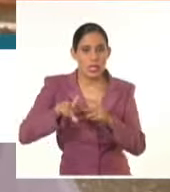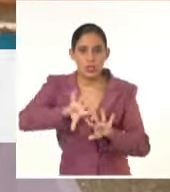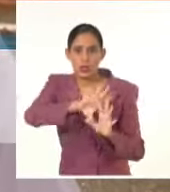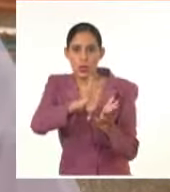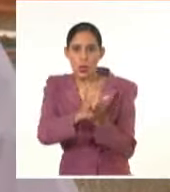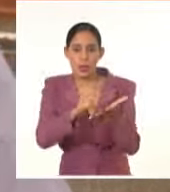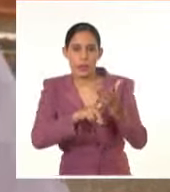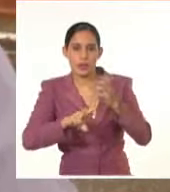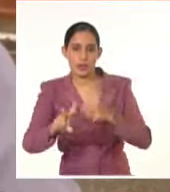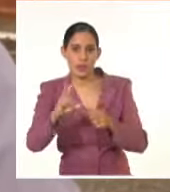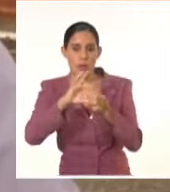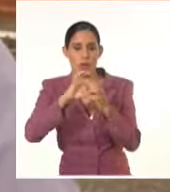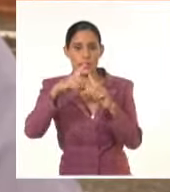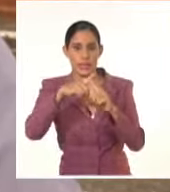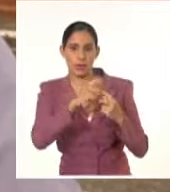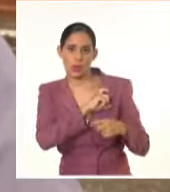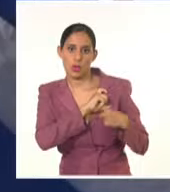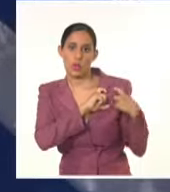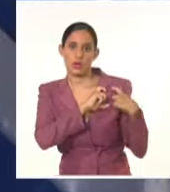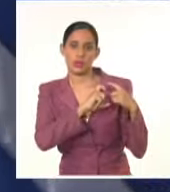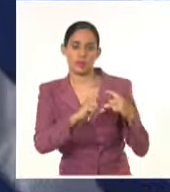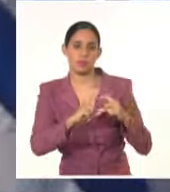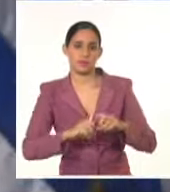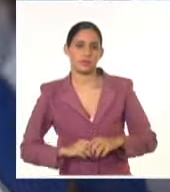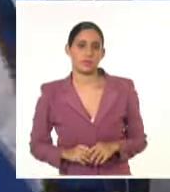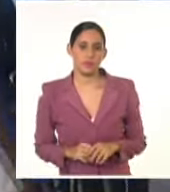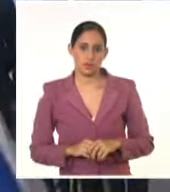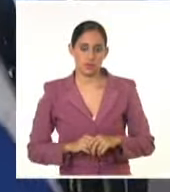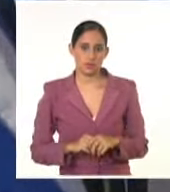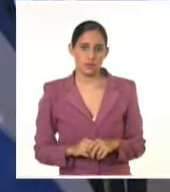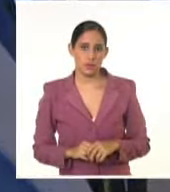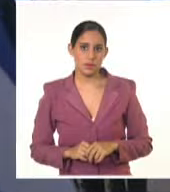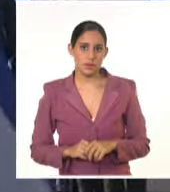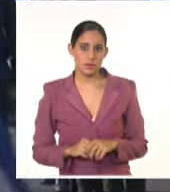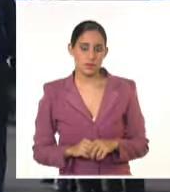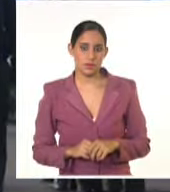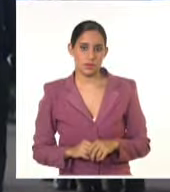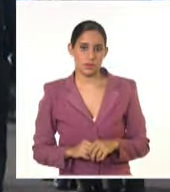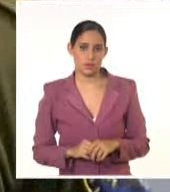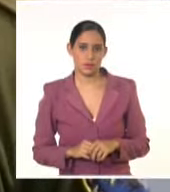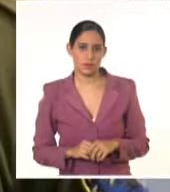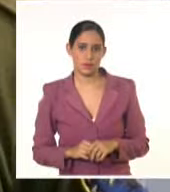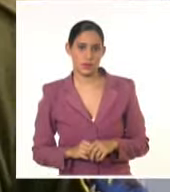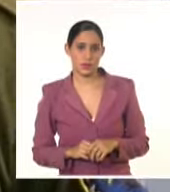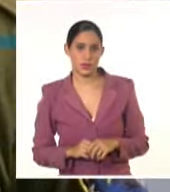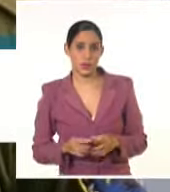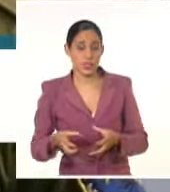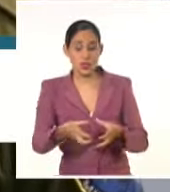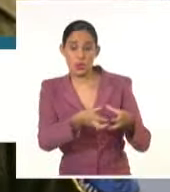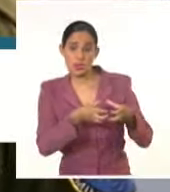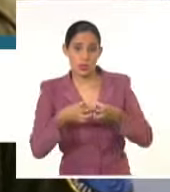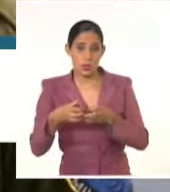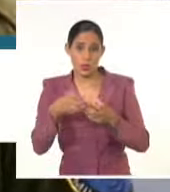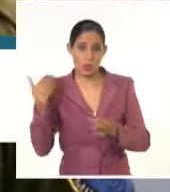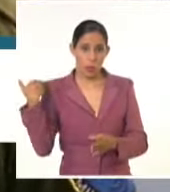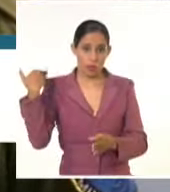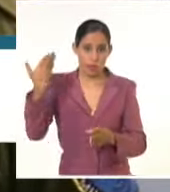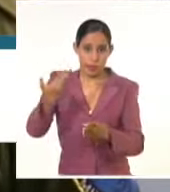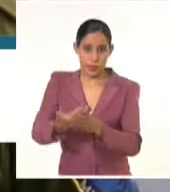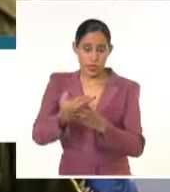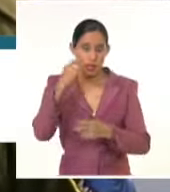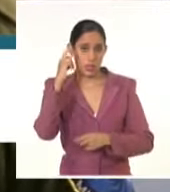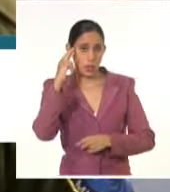nuestro corazón de los compañeros del Ministerio del Interior. Herencia de nuestro ejército Mambí, una herencia de nuestro ejército